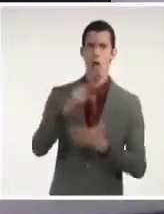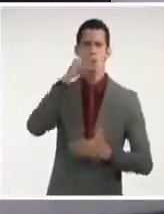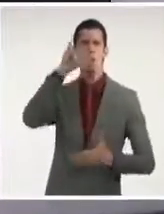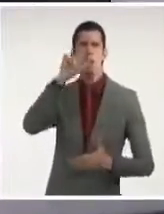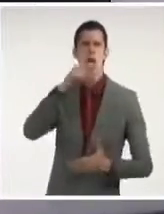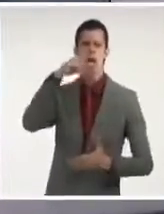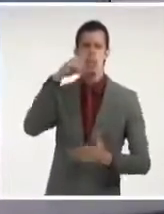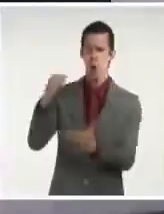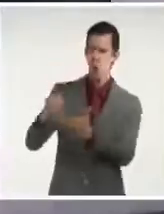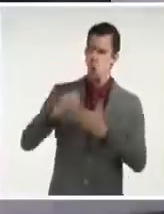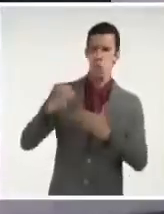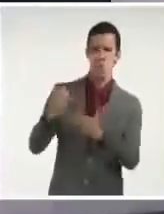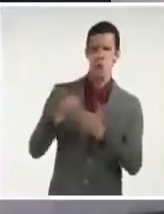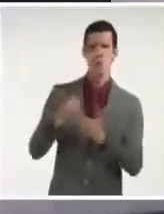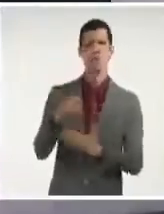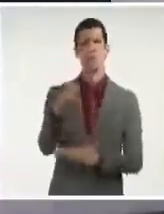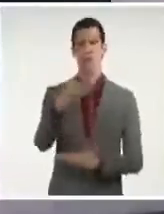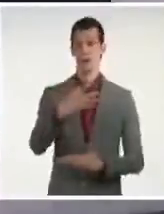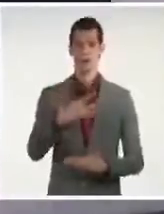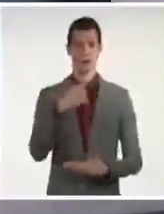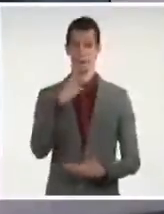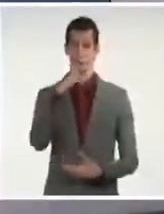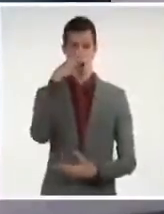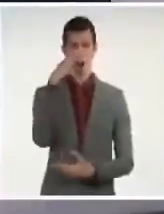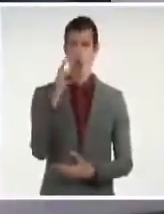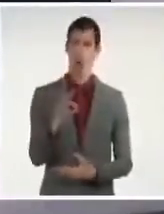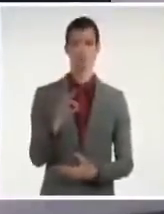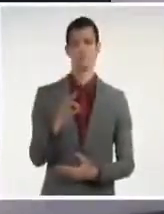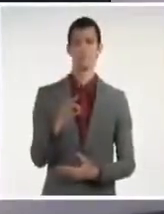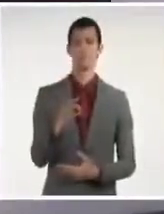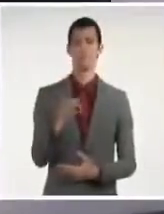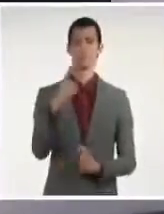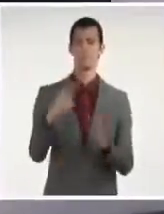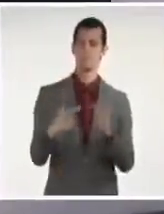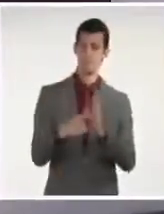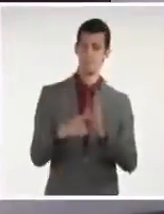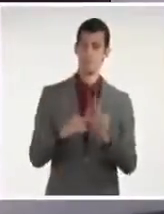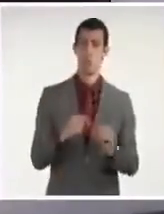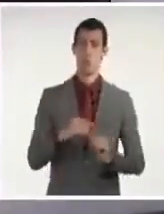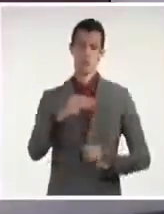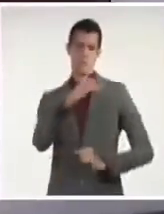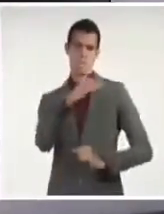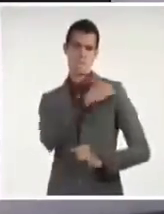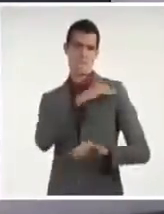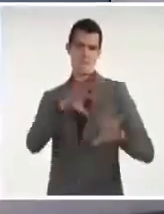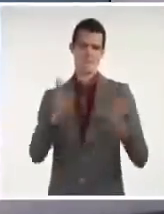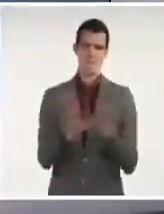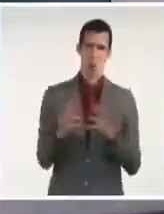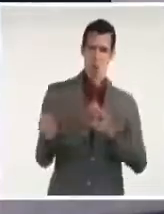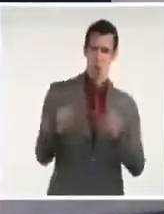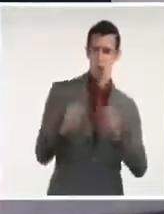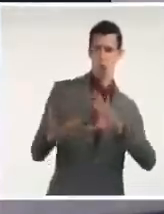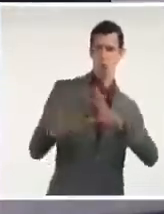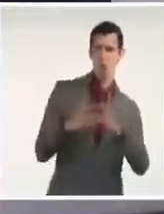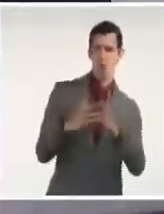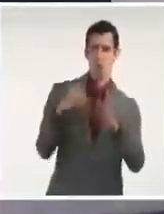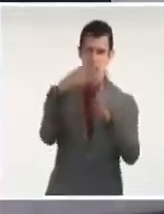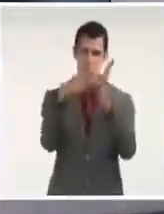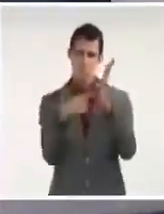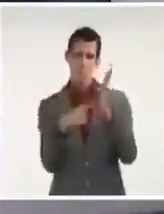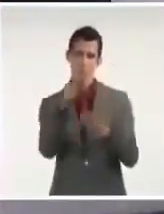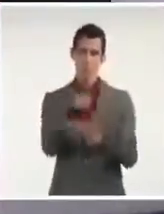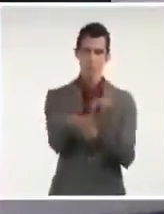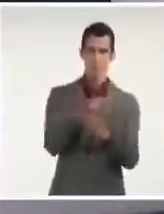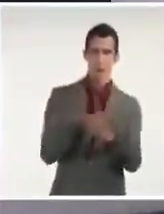se parece mucho a lo que los manuales de guerra no convencional describen. Se montan sobre problemas internos y los utilizan para ejecutar agendas